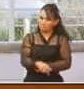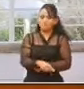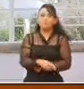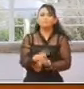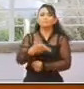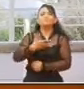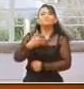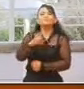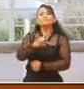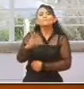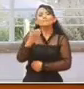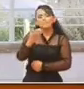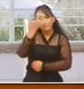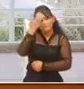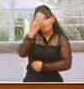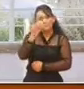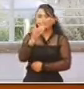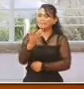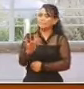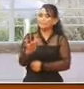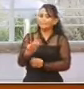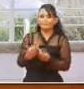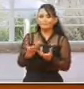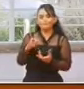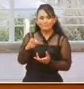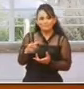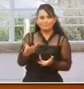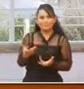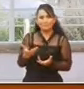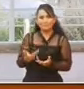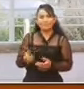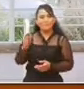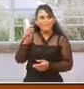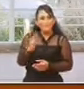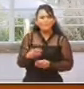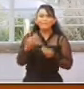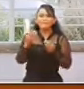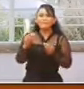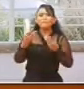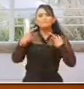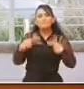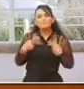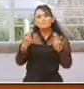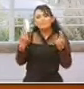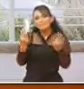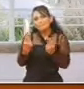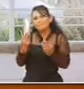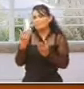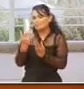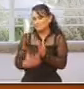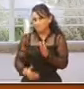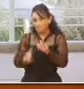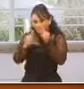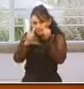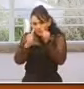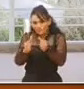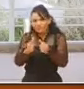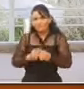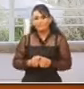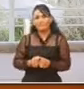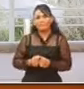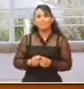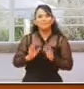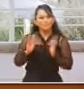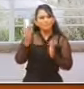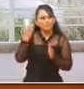que reconocerlo, es un lugar donde hay todavía muchas necesidades que atender. Hemos tenido